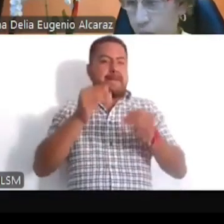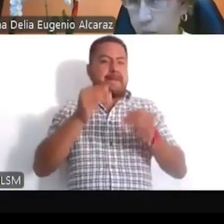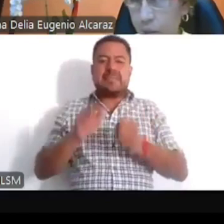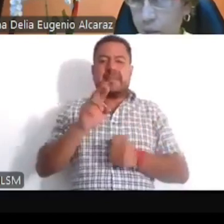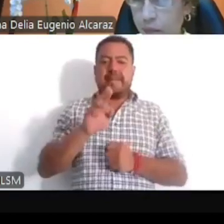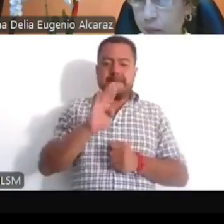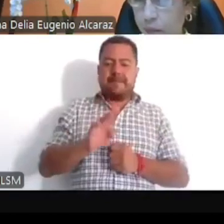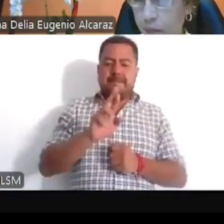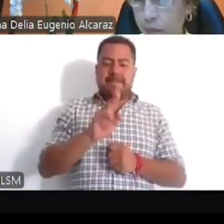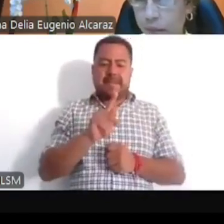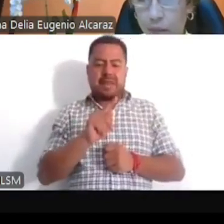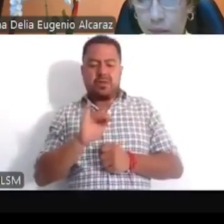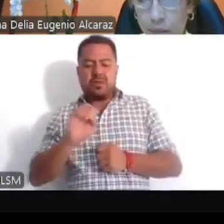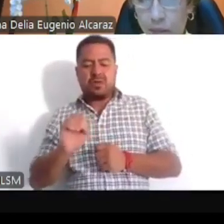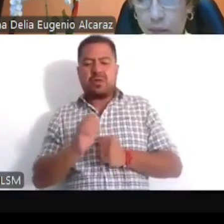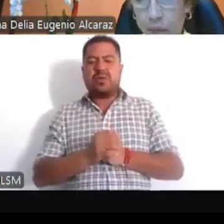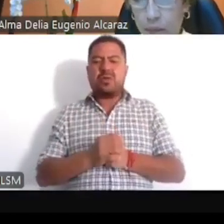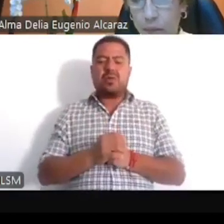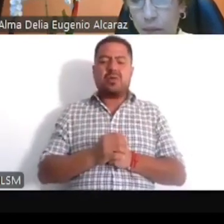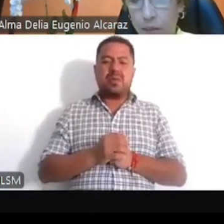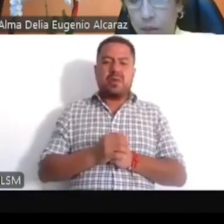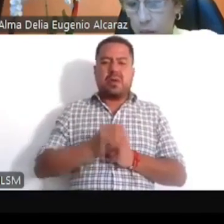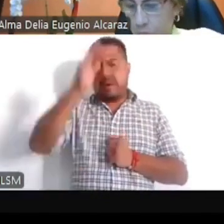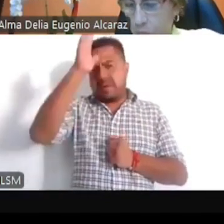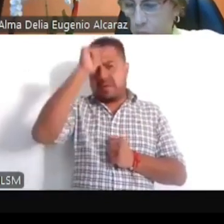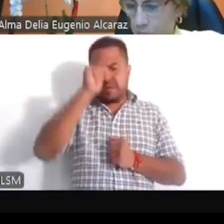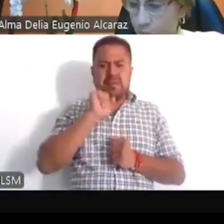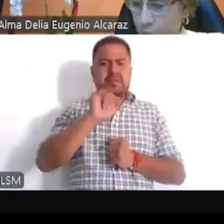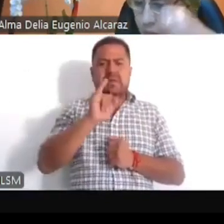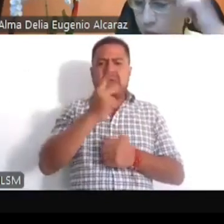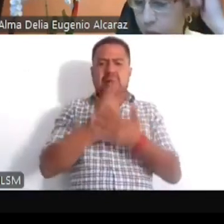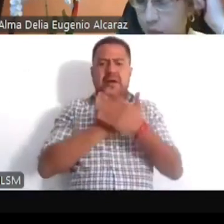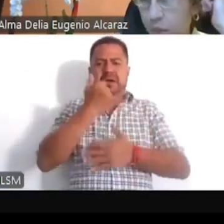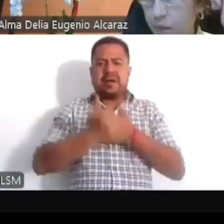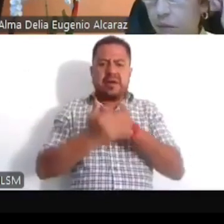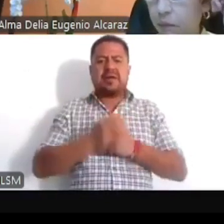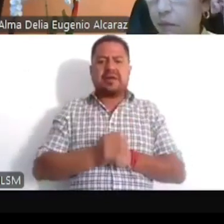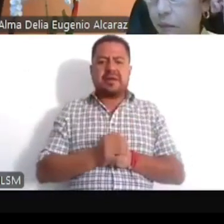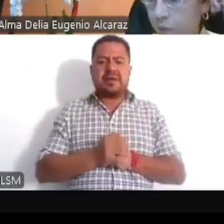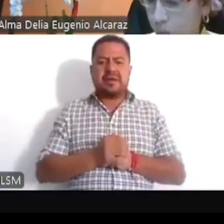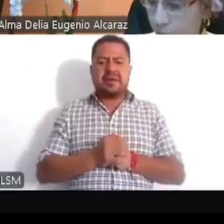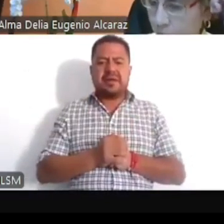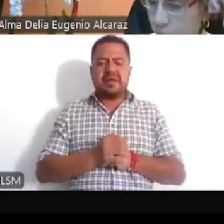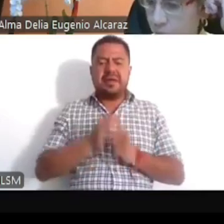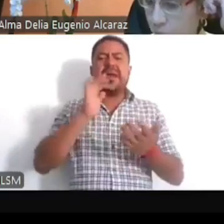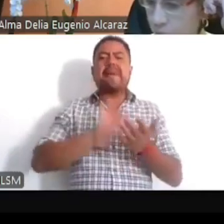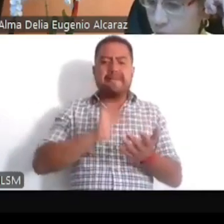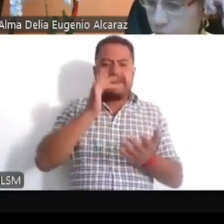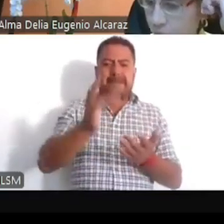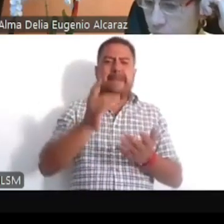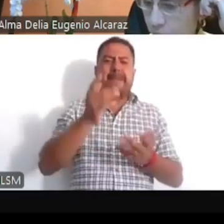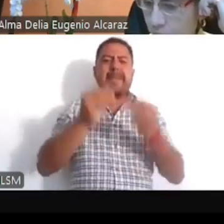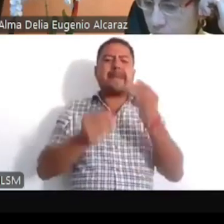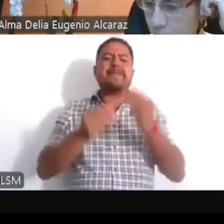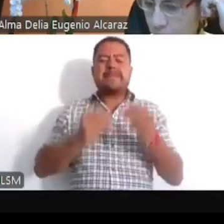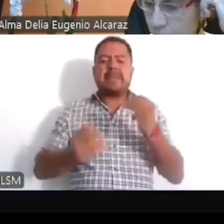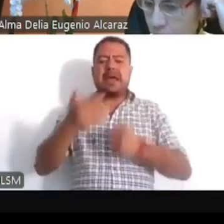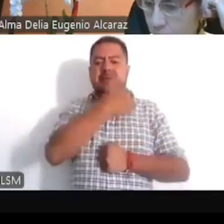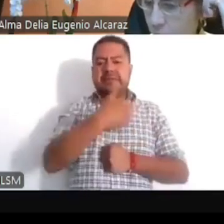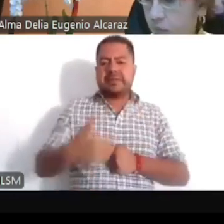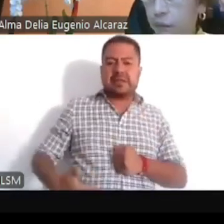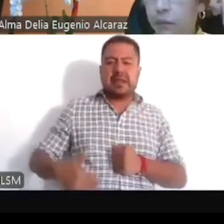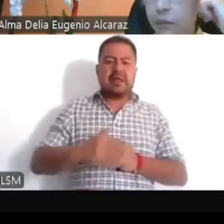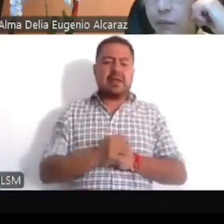Rosa Delgado Brito a favor del proyecto Gracias magistrada magistrada evin Rodríguez